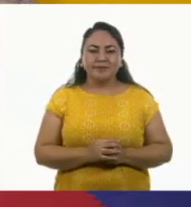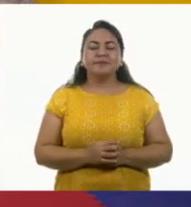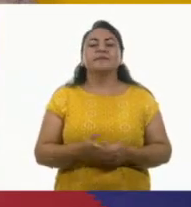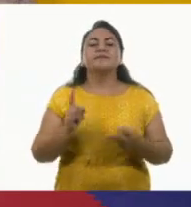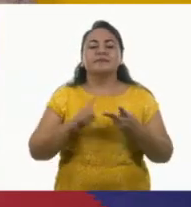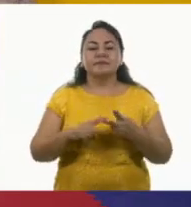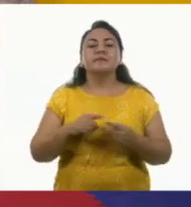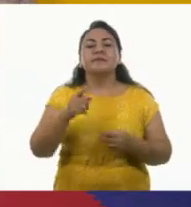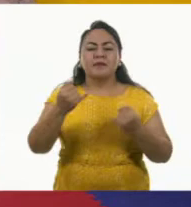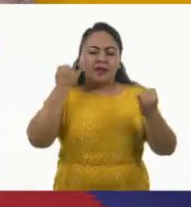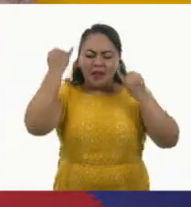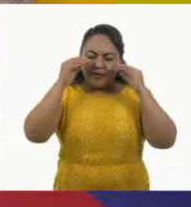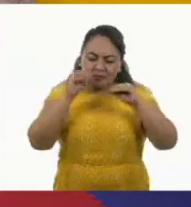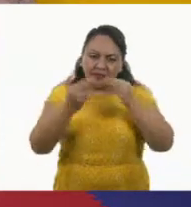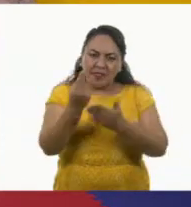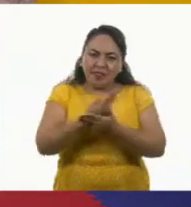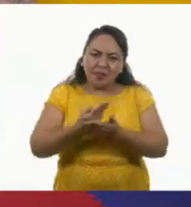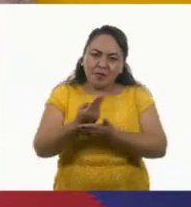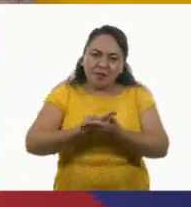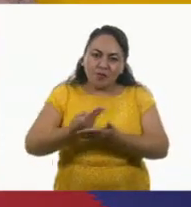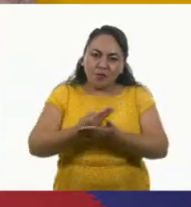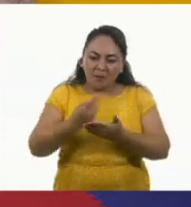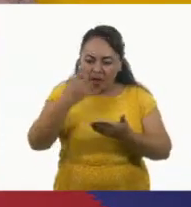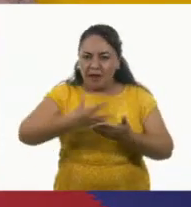Realiza un boceto.